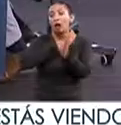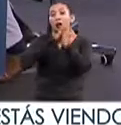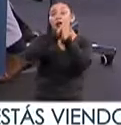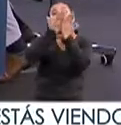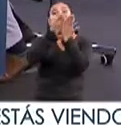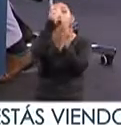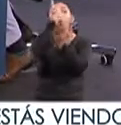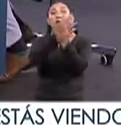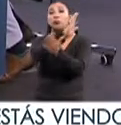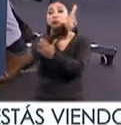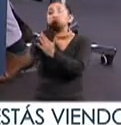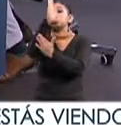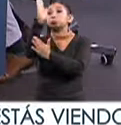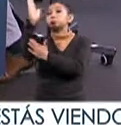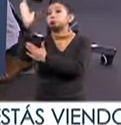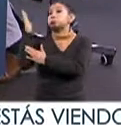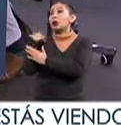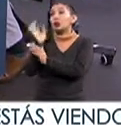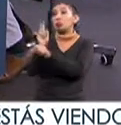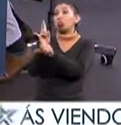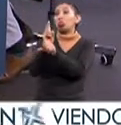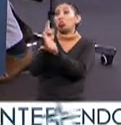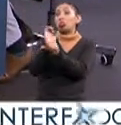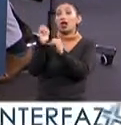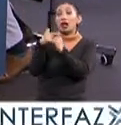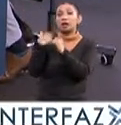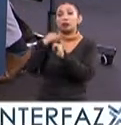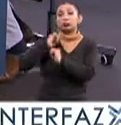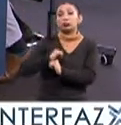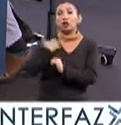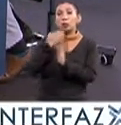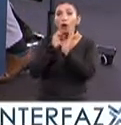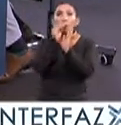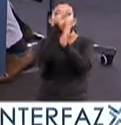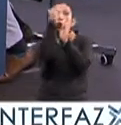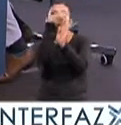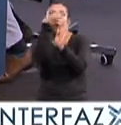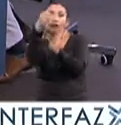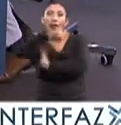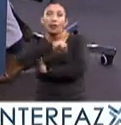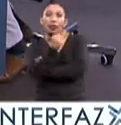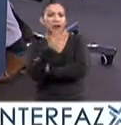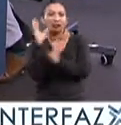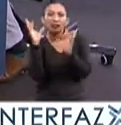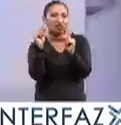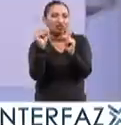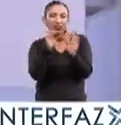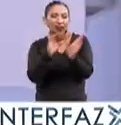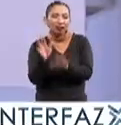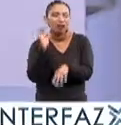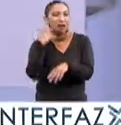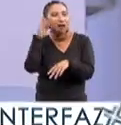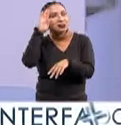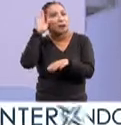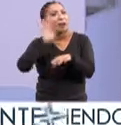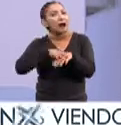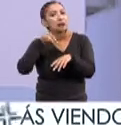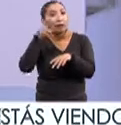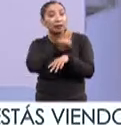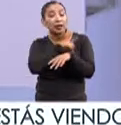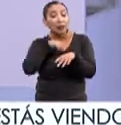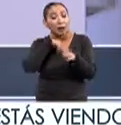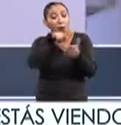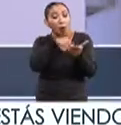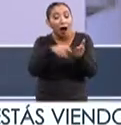hay libros y un poco están en custodia de alguien que se encarga de acomodarlos y guardarlos, ¿no? Claro. Sino cada vez pensamos más que debe